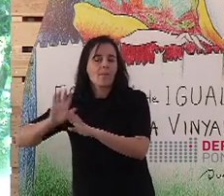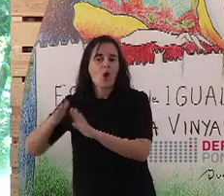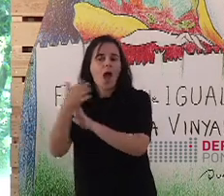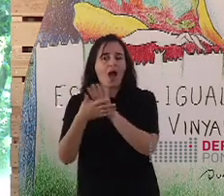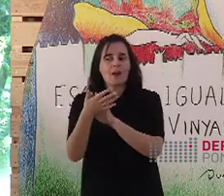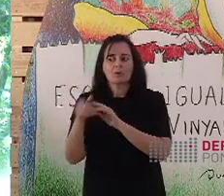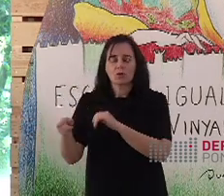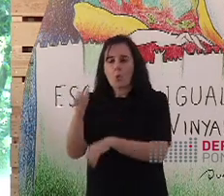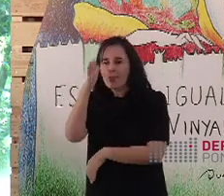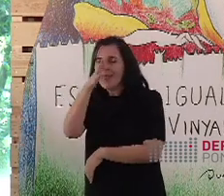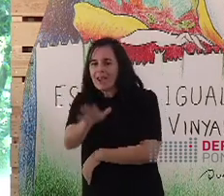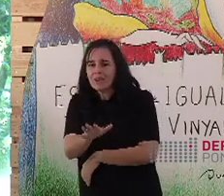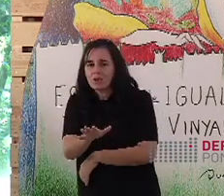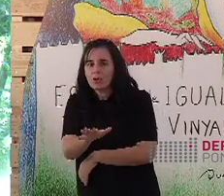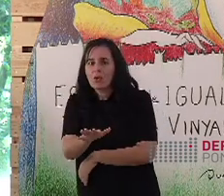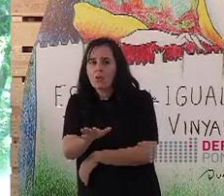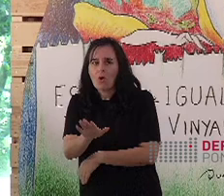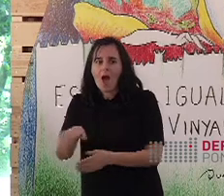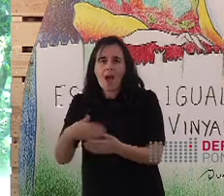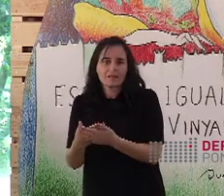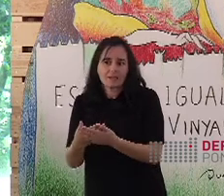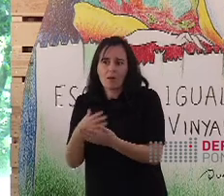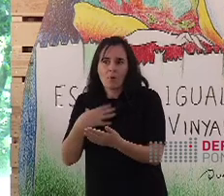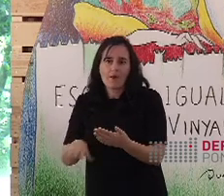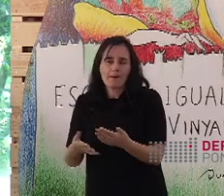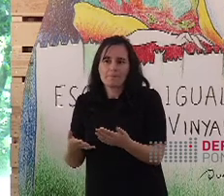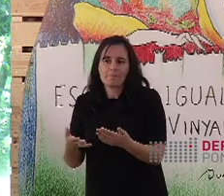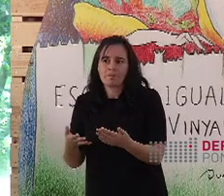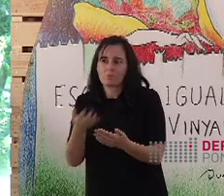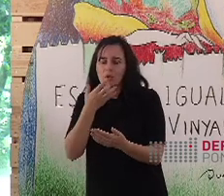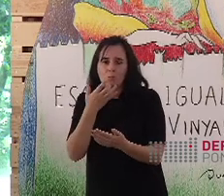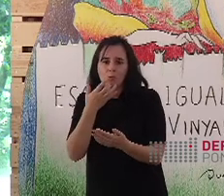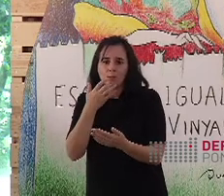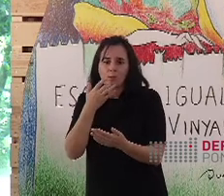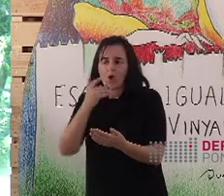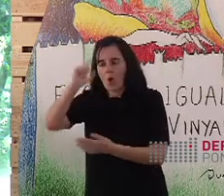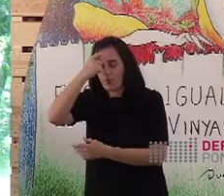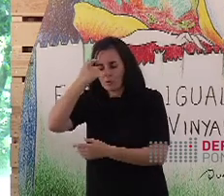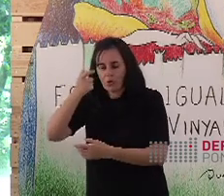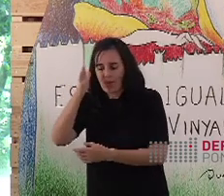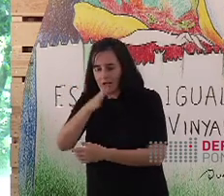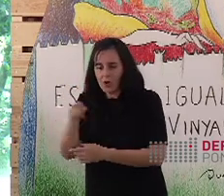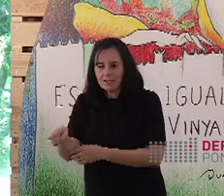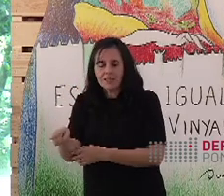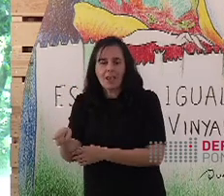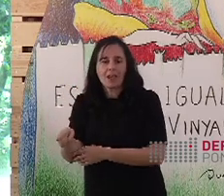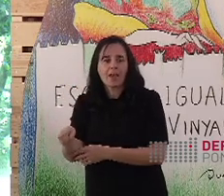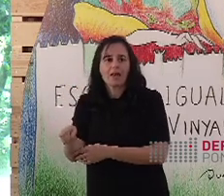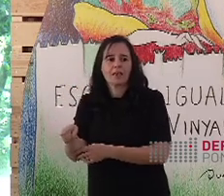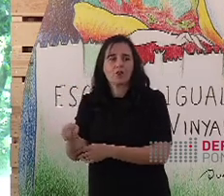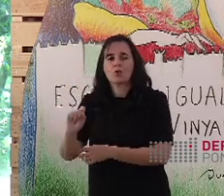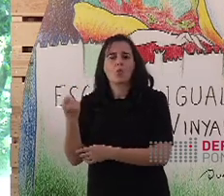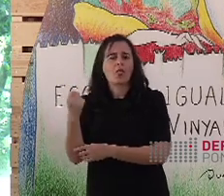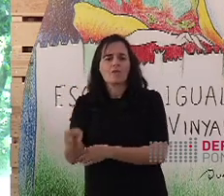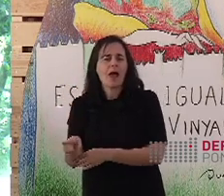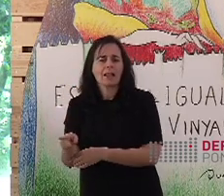dun delito que hai que entender que é incluso tendencial, é dicir, que se conceptualiza para que non fai falta que chegue a